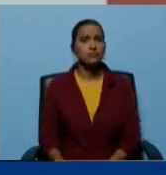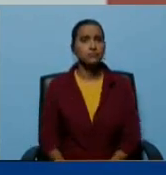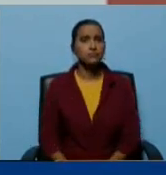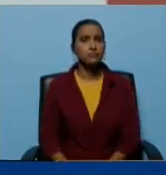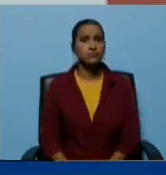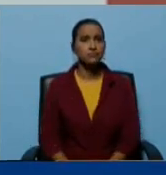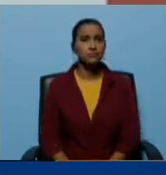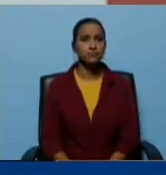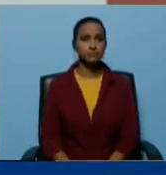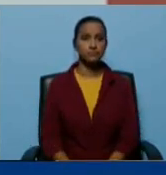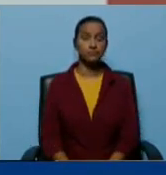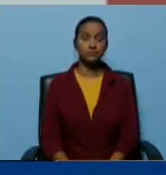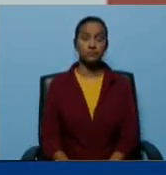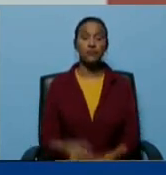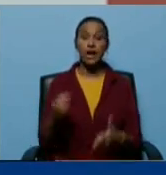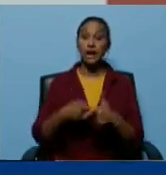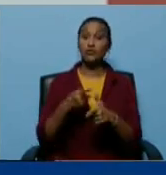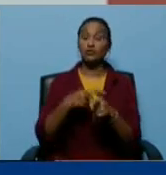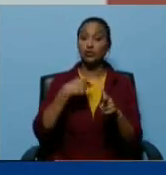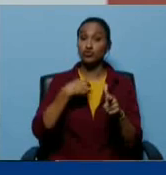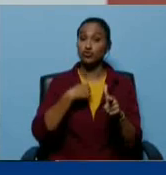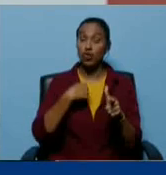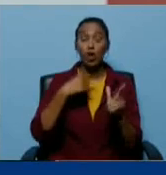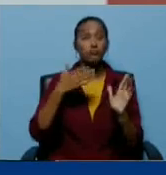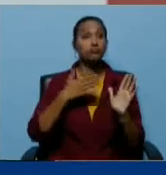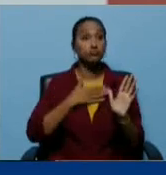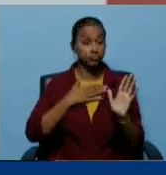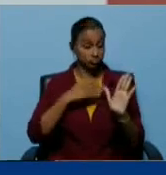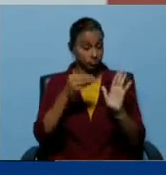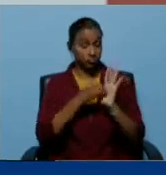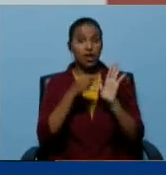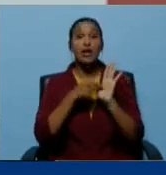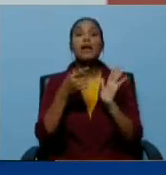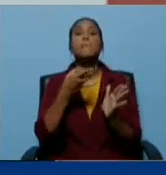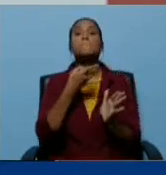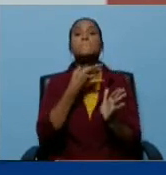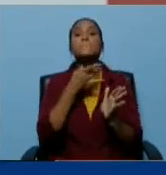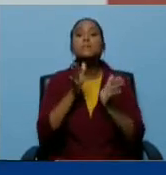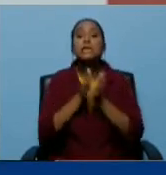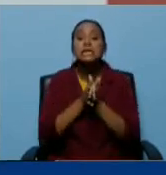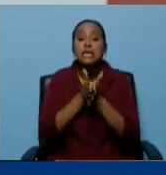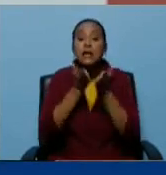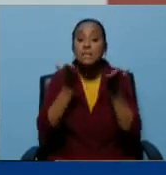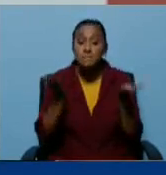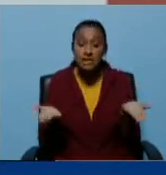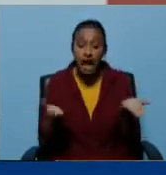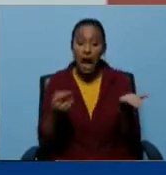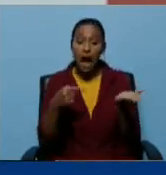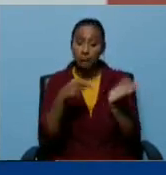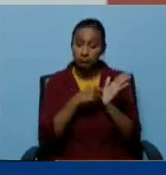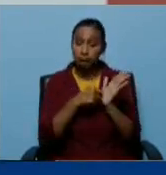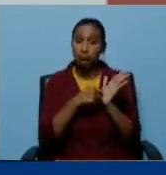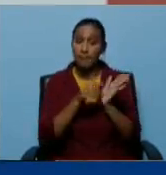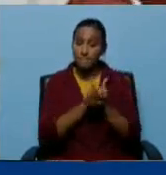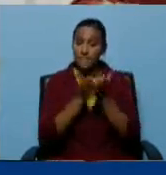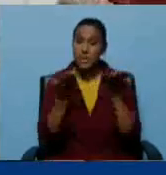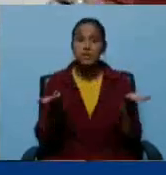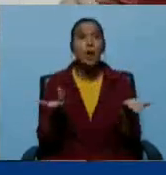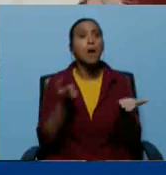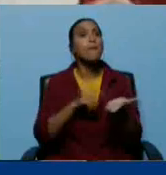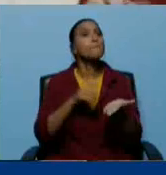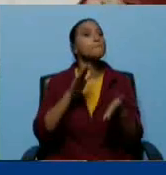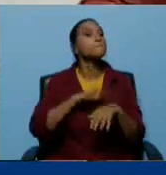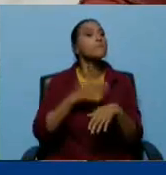Yo cito la Biblia, Pastor Zamora, porque si en algún momento de